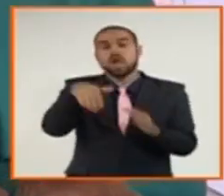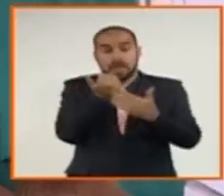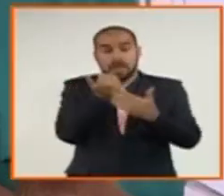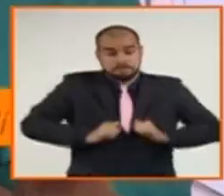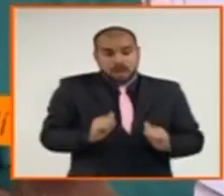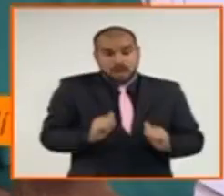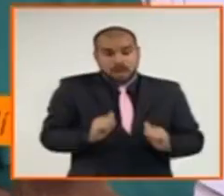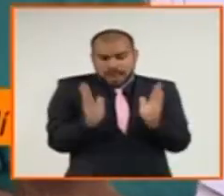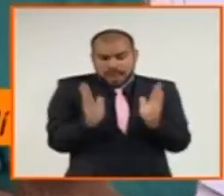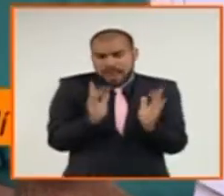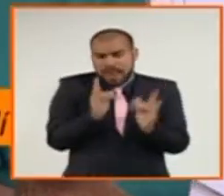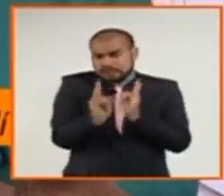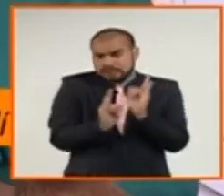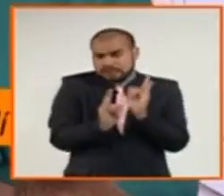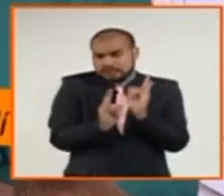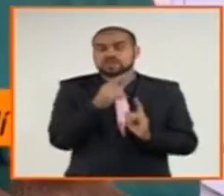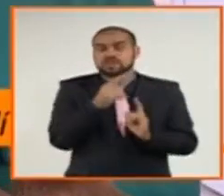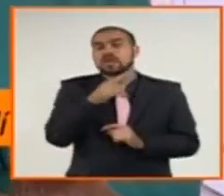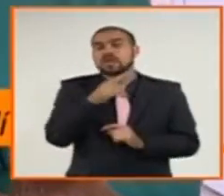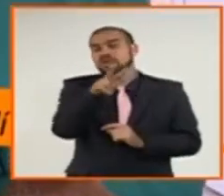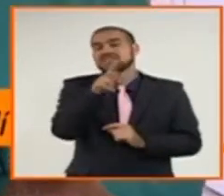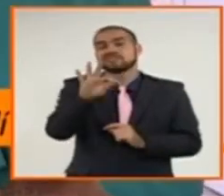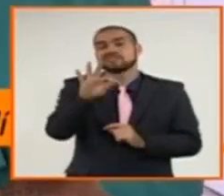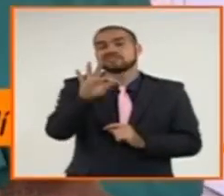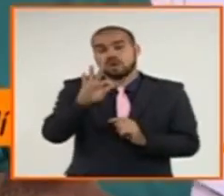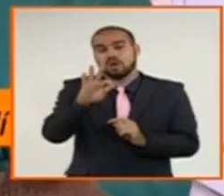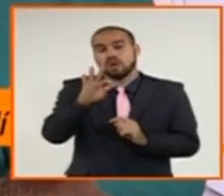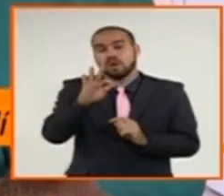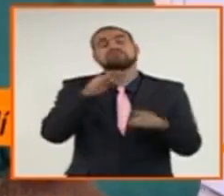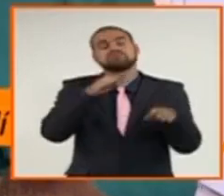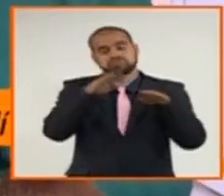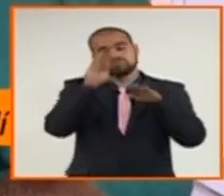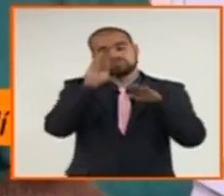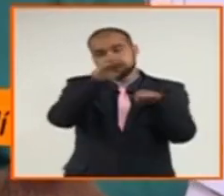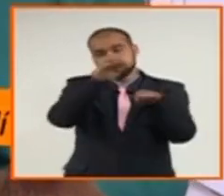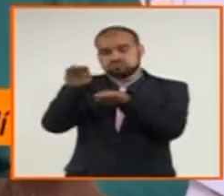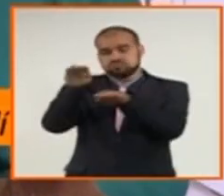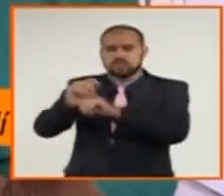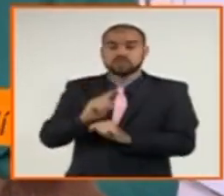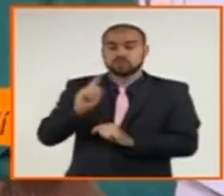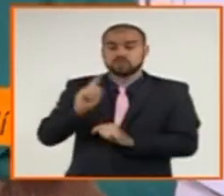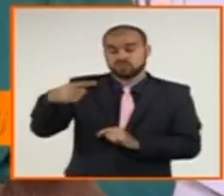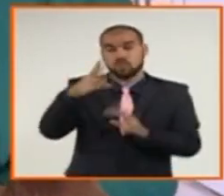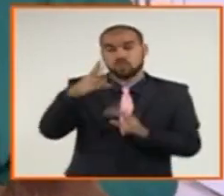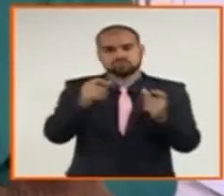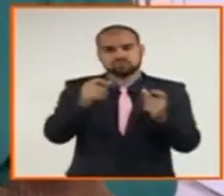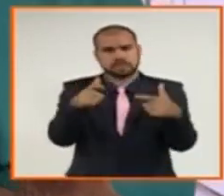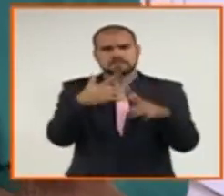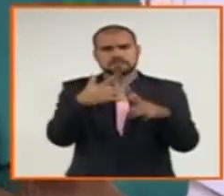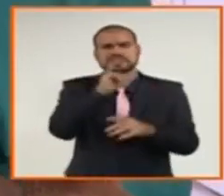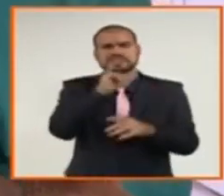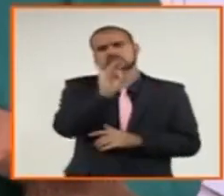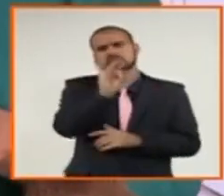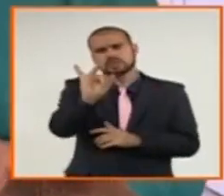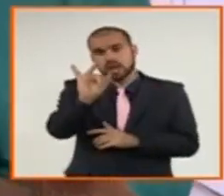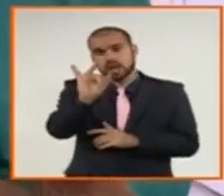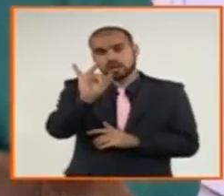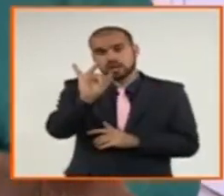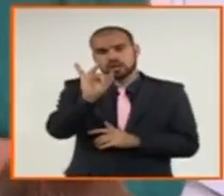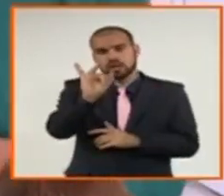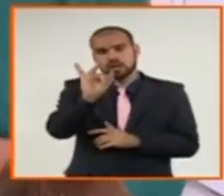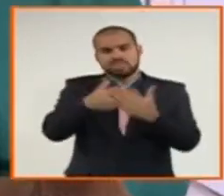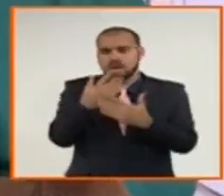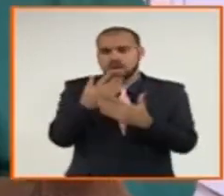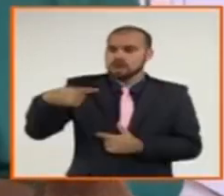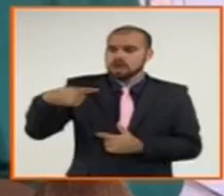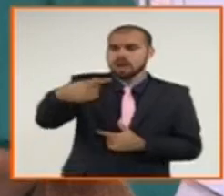total de 318 ingresos, fue un volumen importante. A diario prácticamente eran de 6 a 7 ingresos durante el día. Bajo peso tuvimos